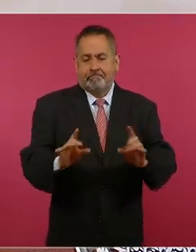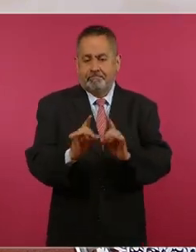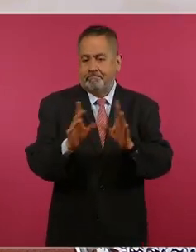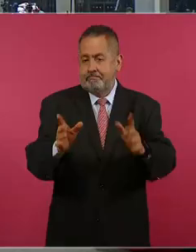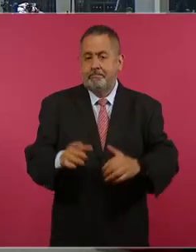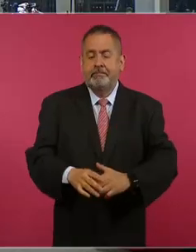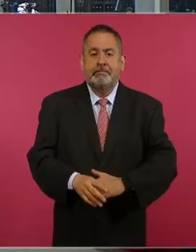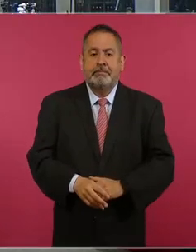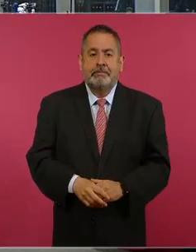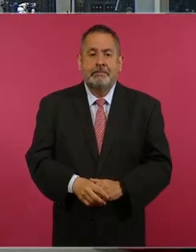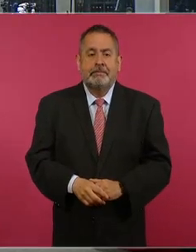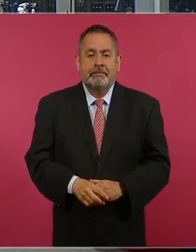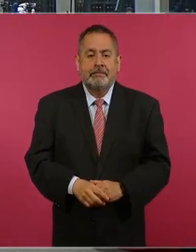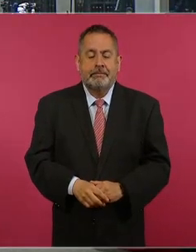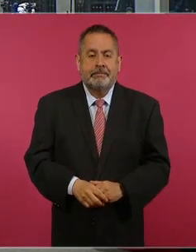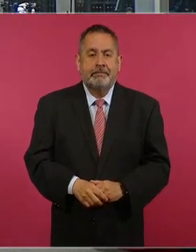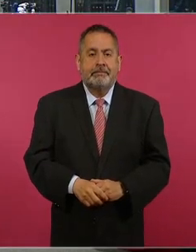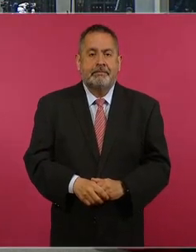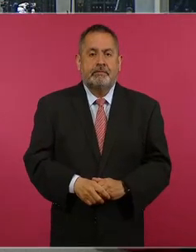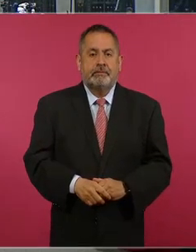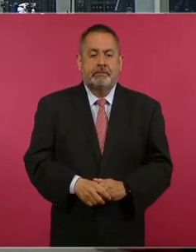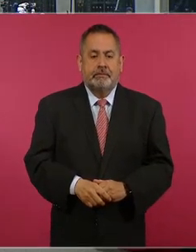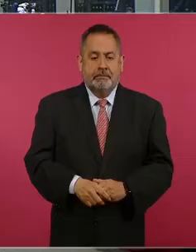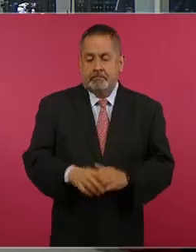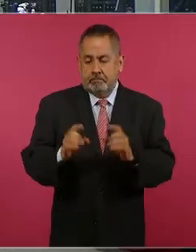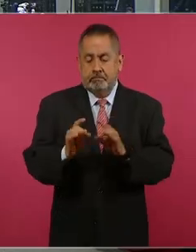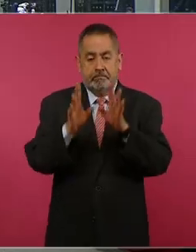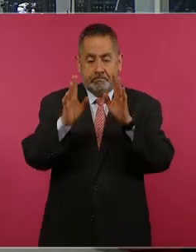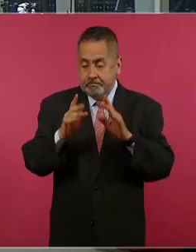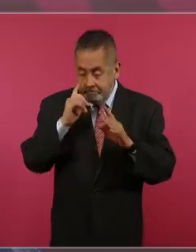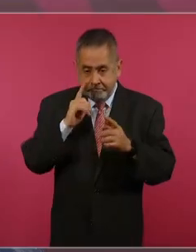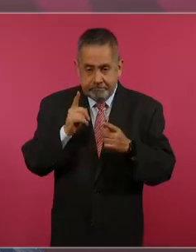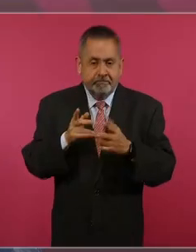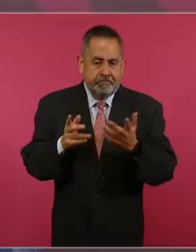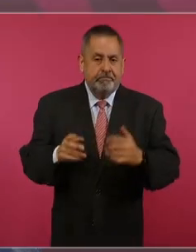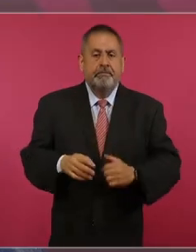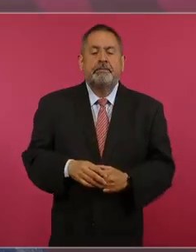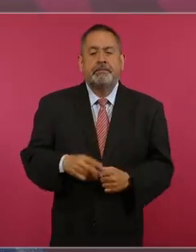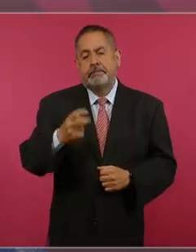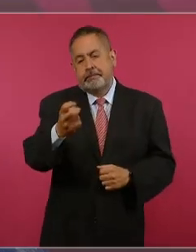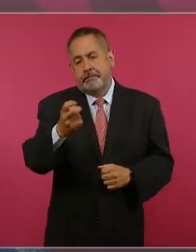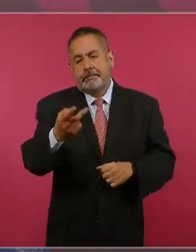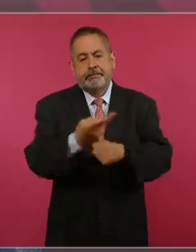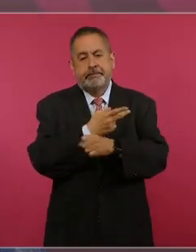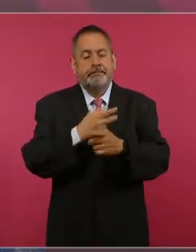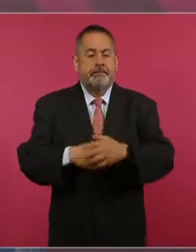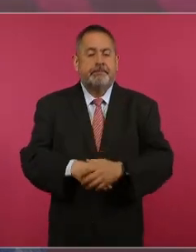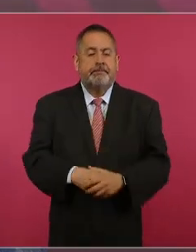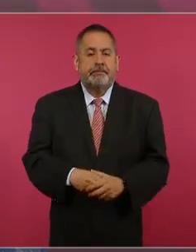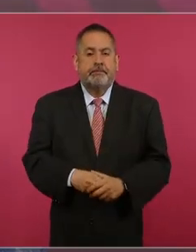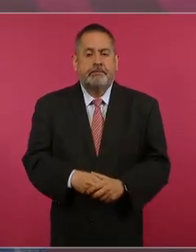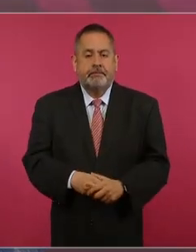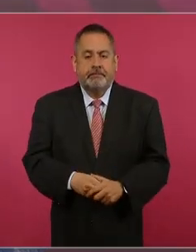cuestiones que se presentan, ¿no? Entonces,